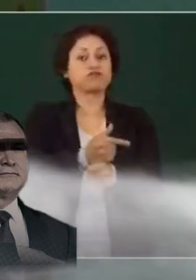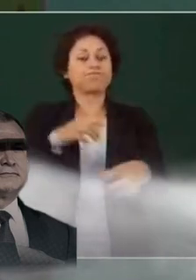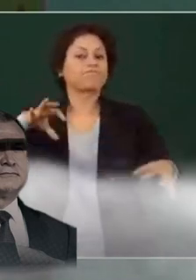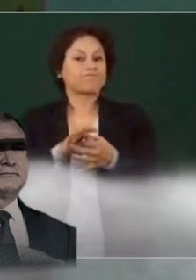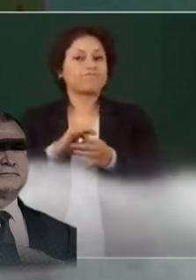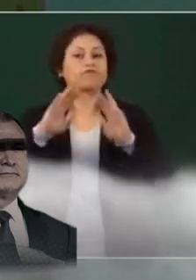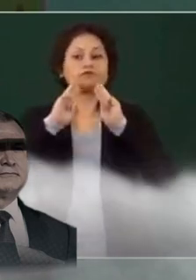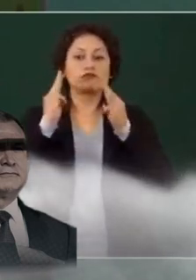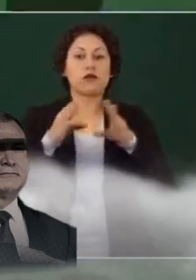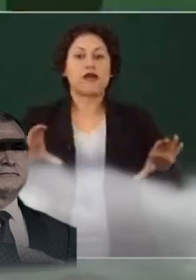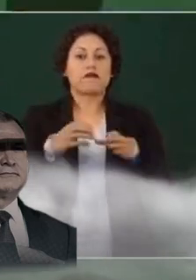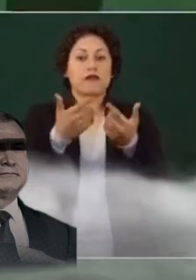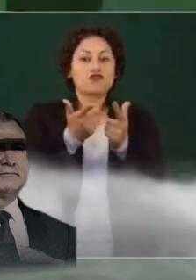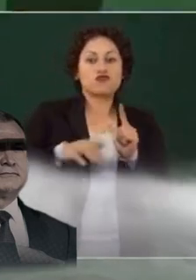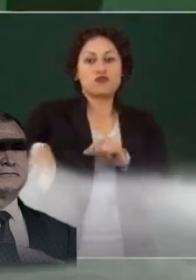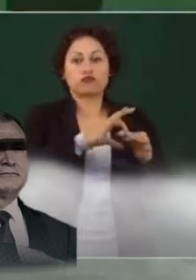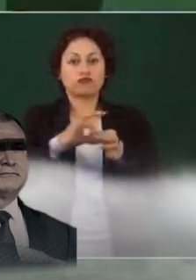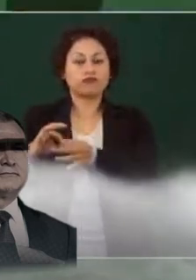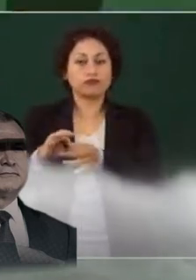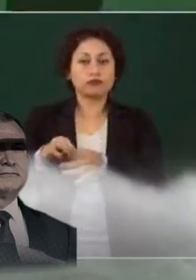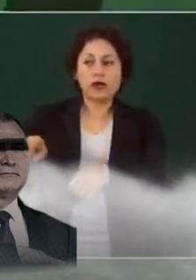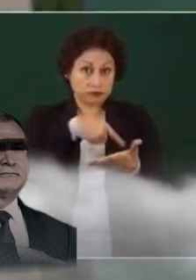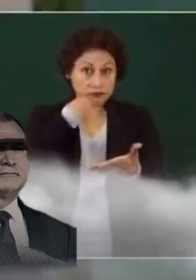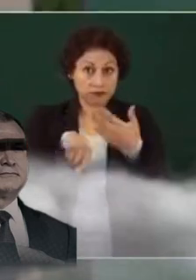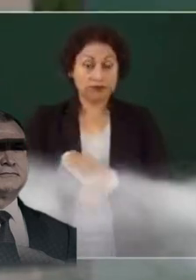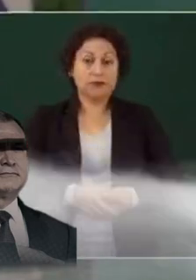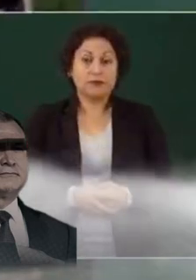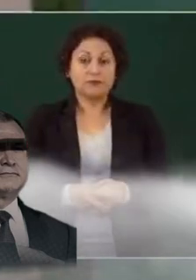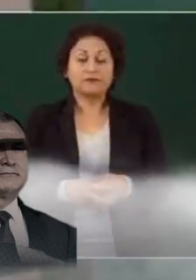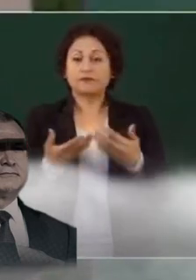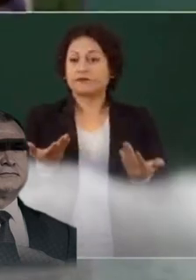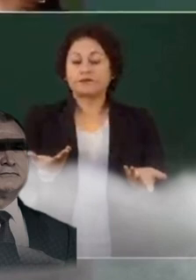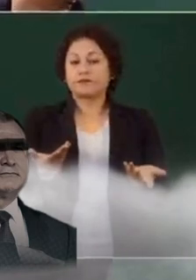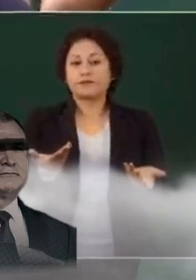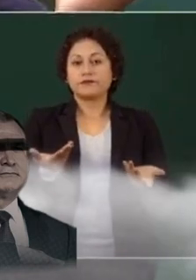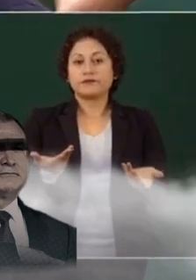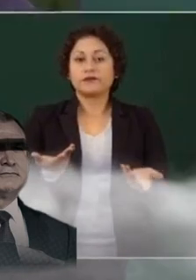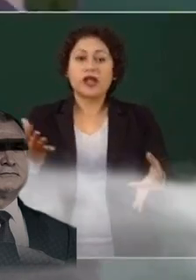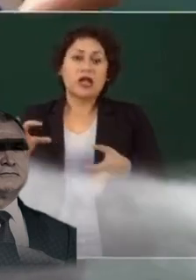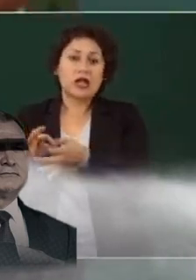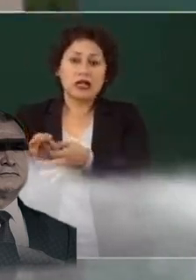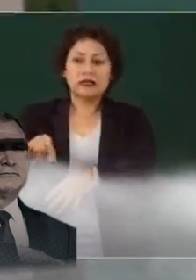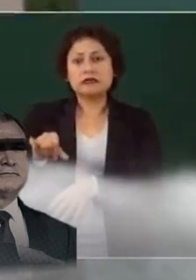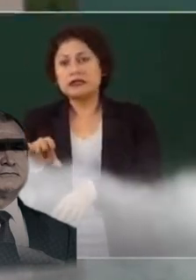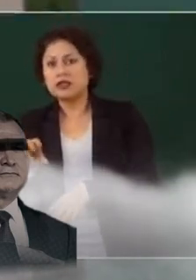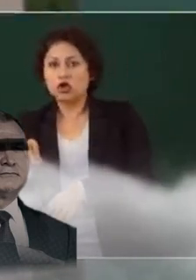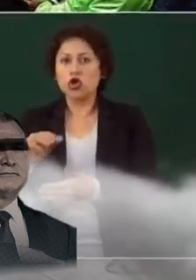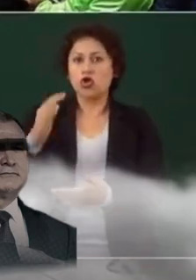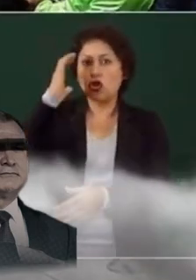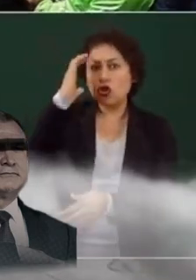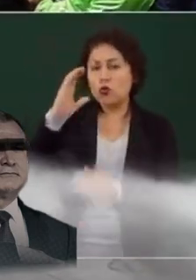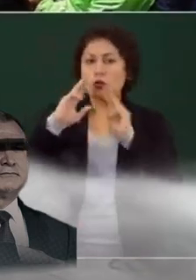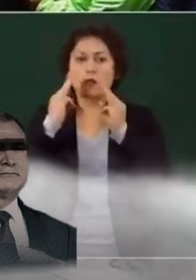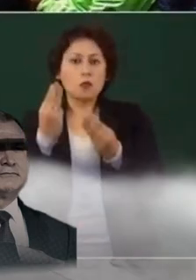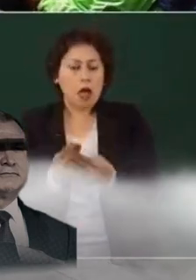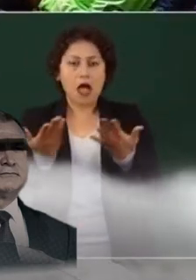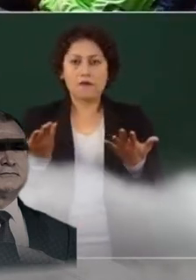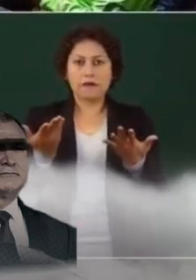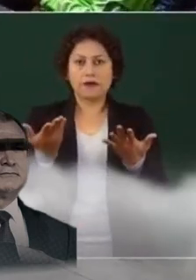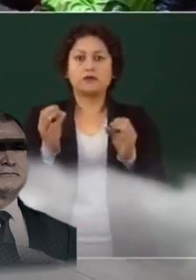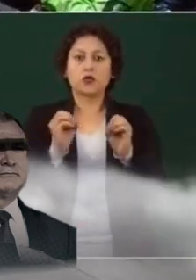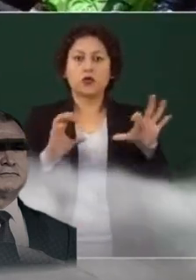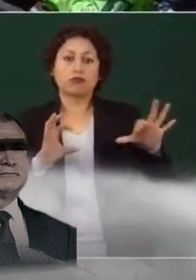y de acumular una enorme fortuna dependientemente de la asociación delitosa existió o no existió sí hubo